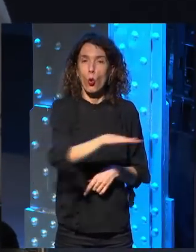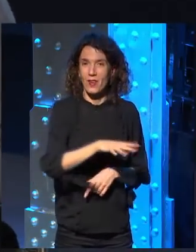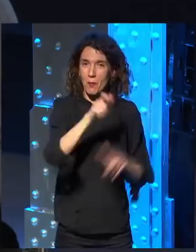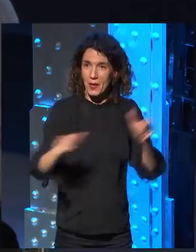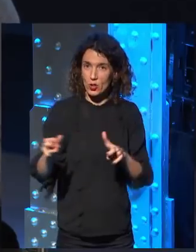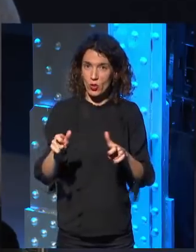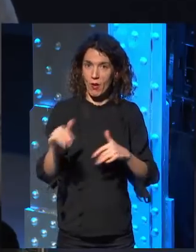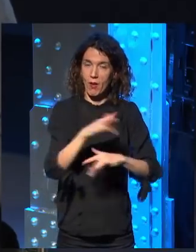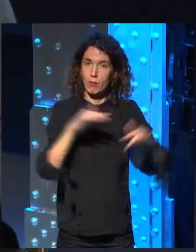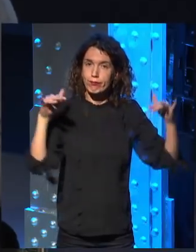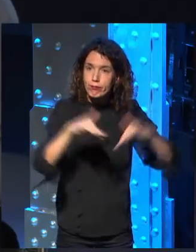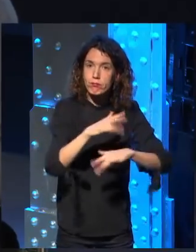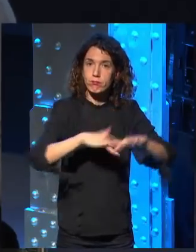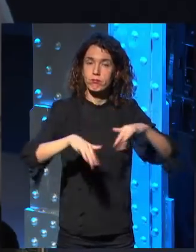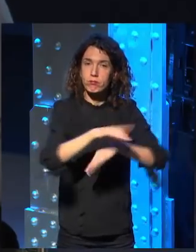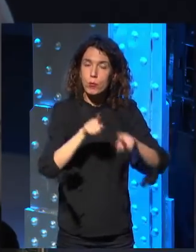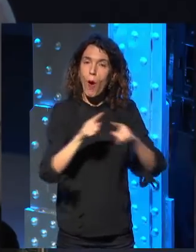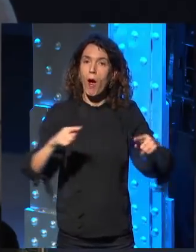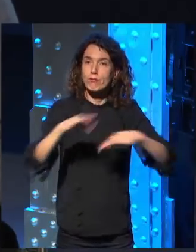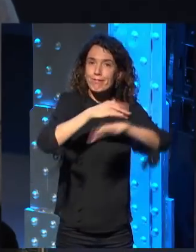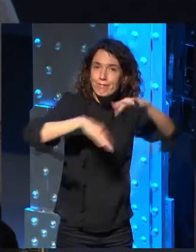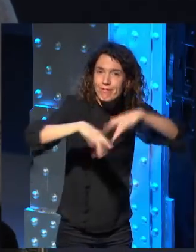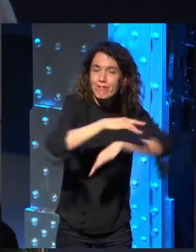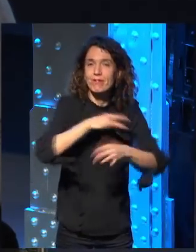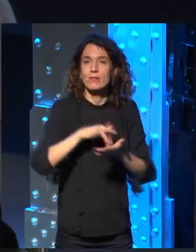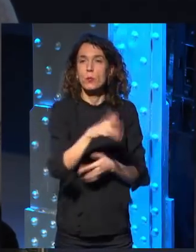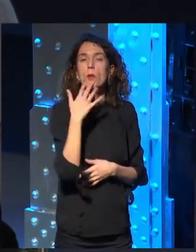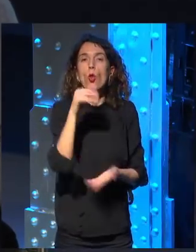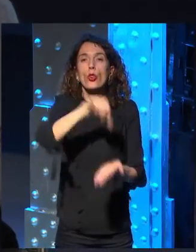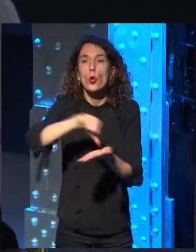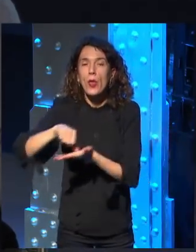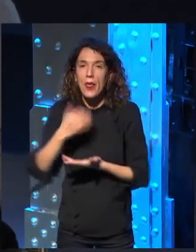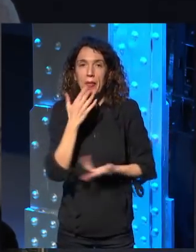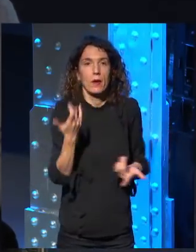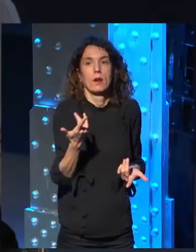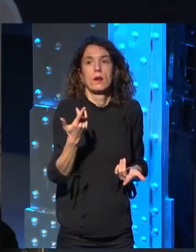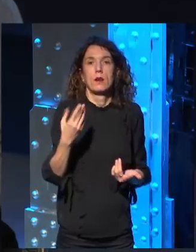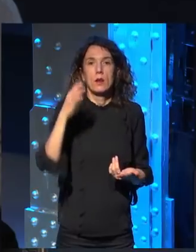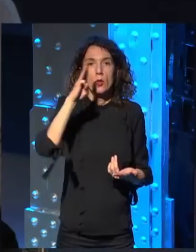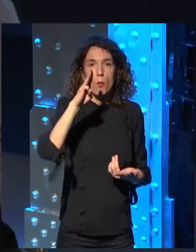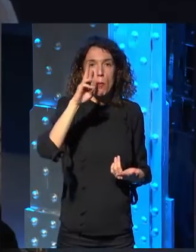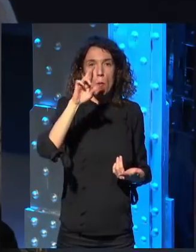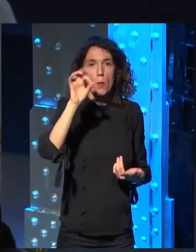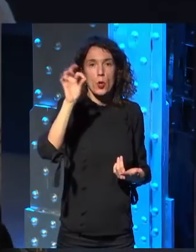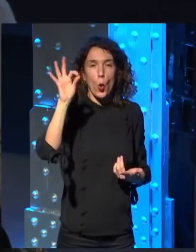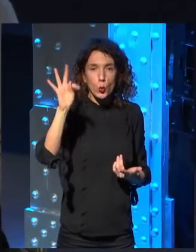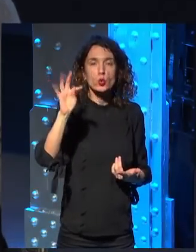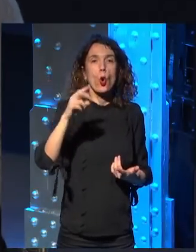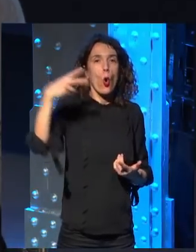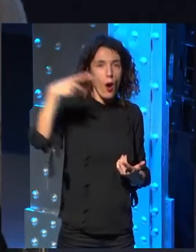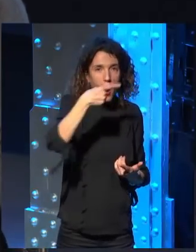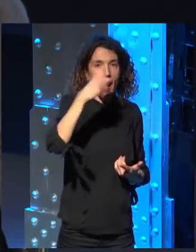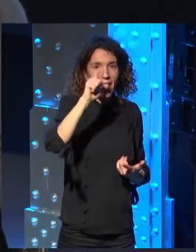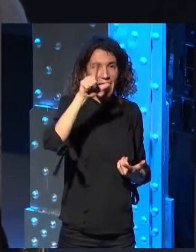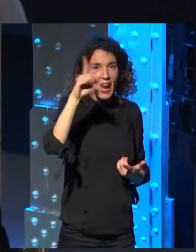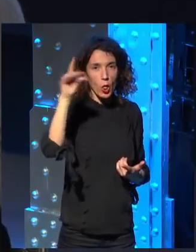todo el mundo se cruza. Fíjate, cuando la ciudad de Proust o la ciudad de Galdós, en